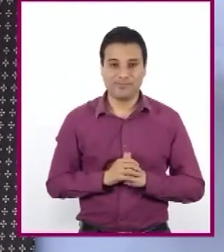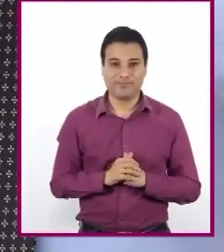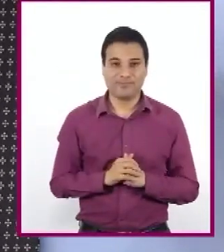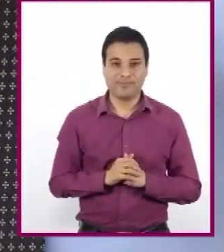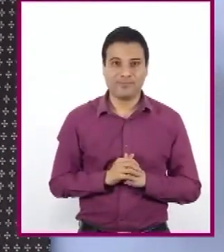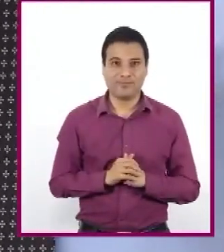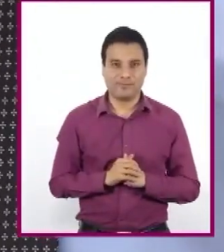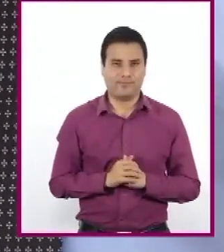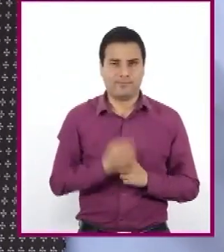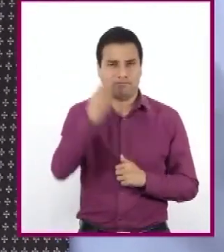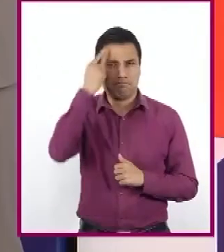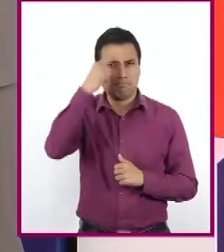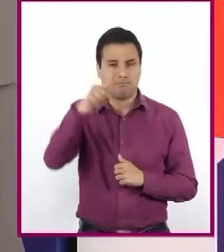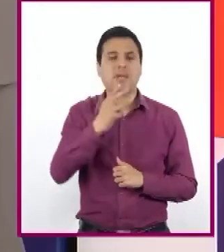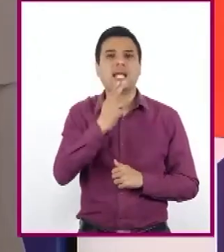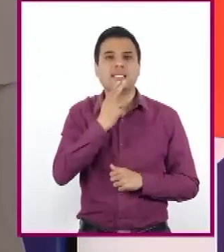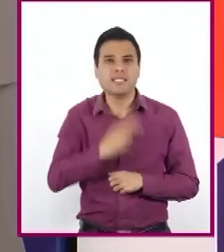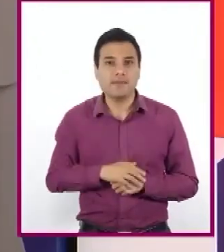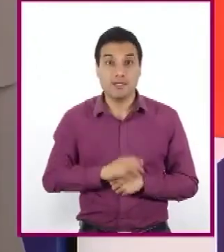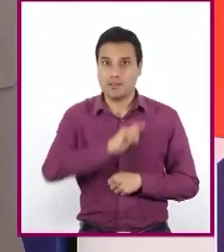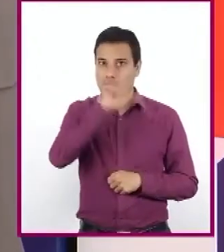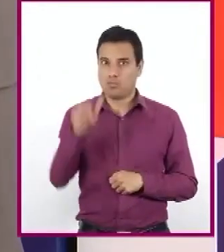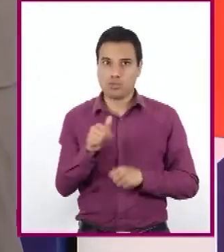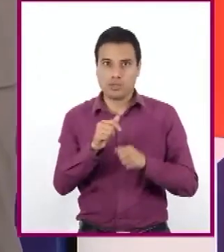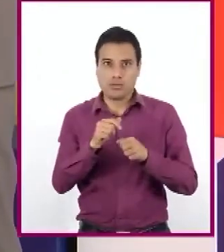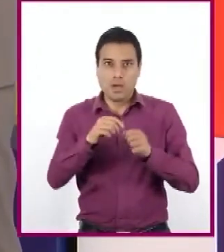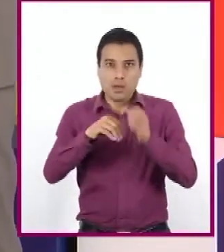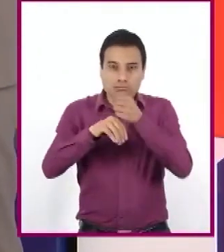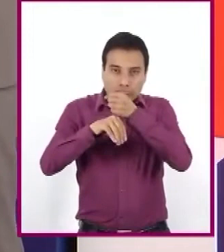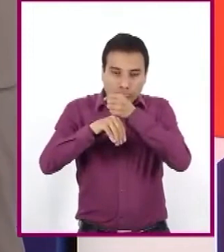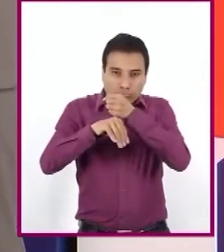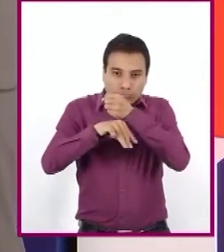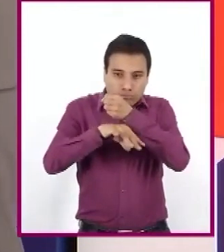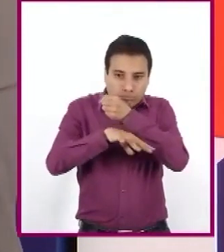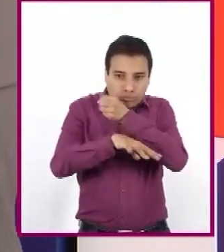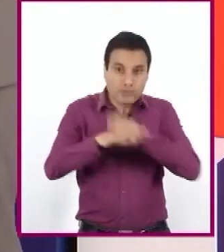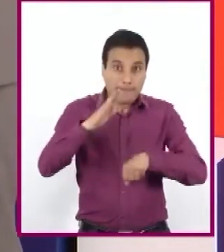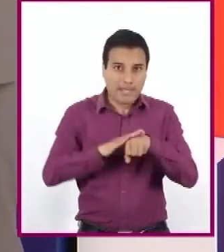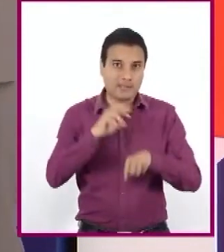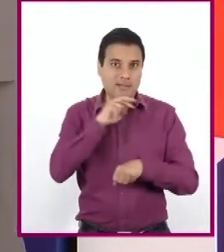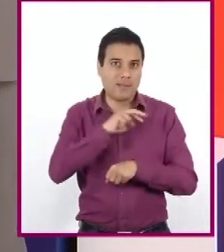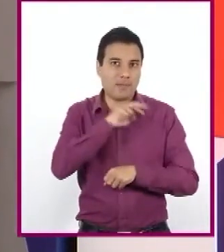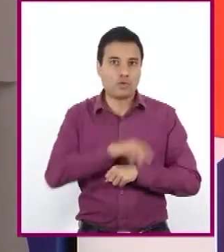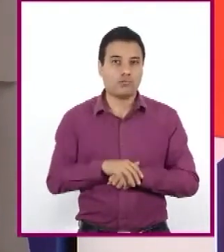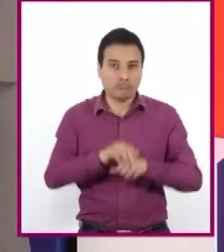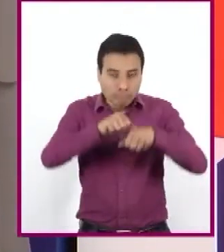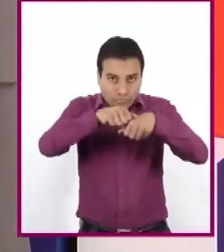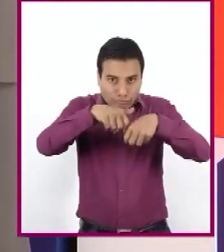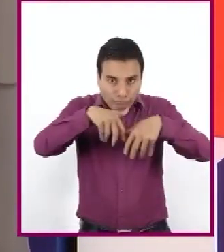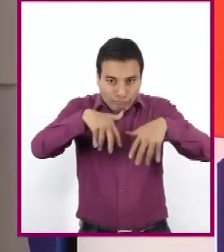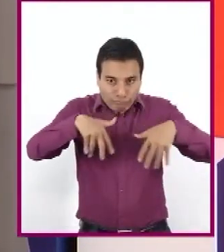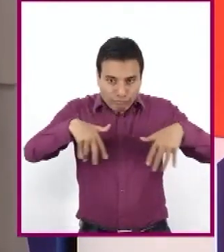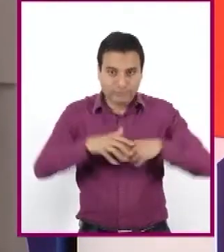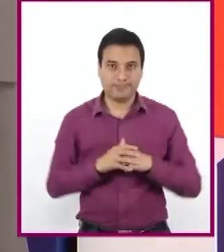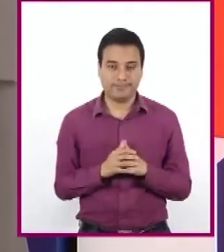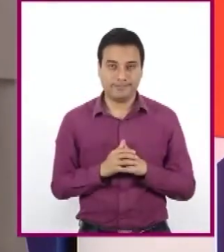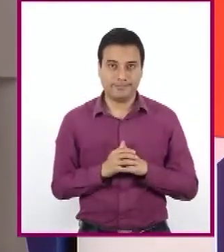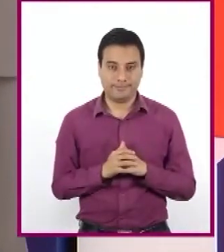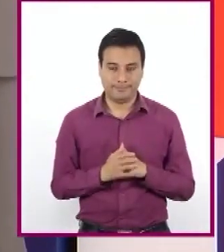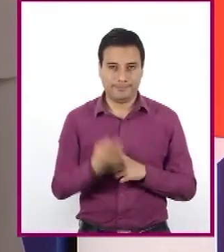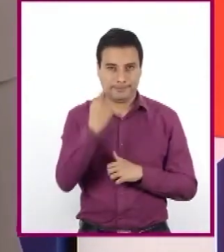Esto va a acelerar un poco el proceso de crecimiento de las raíces. No va a ser obra de magia, pero sí va a acelerarlo. Ahora vamos a